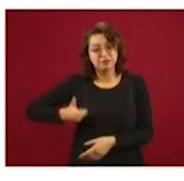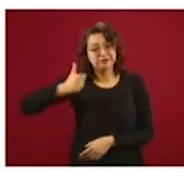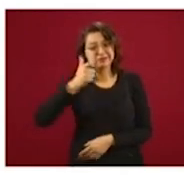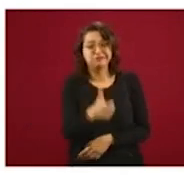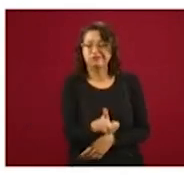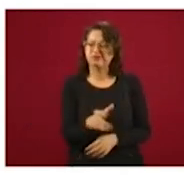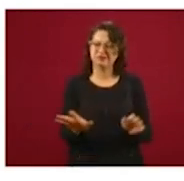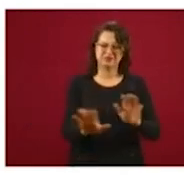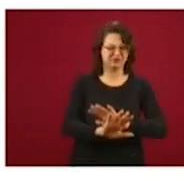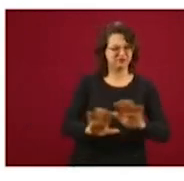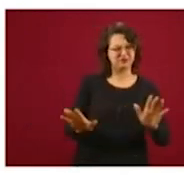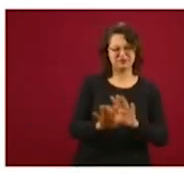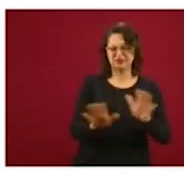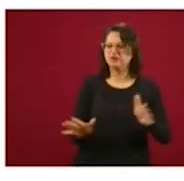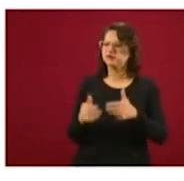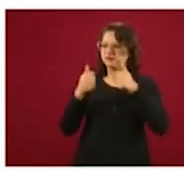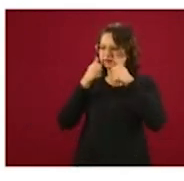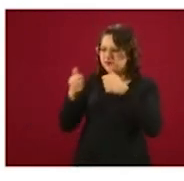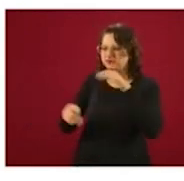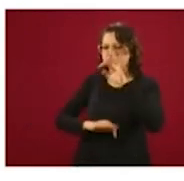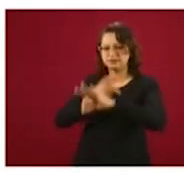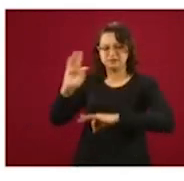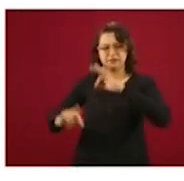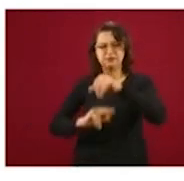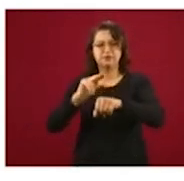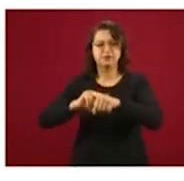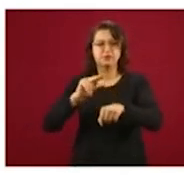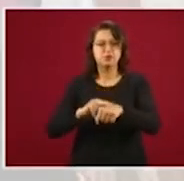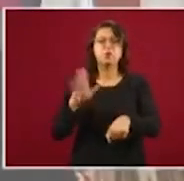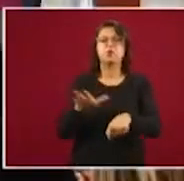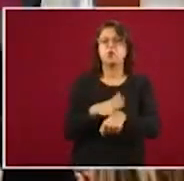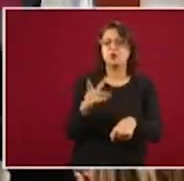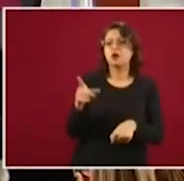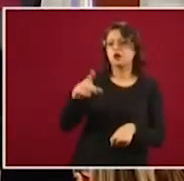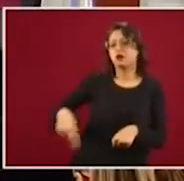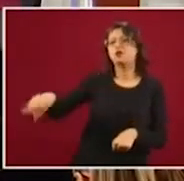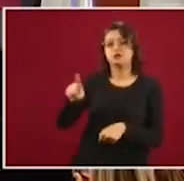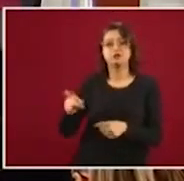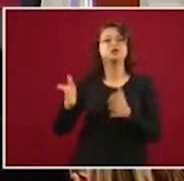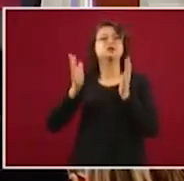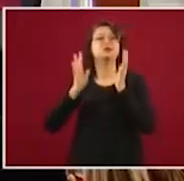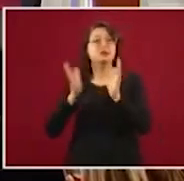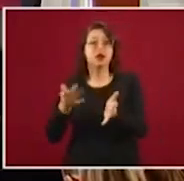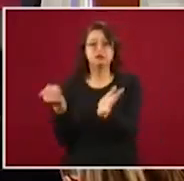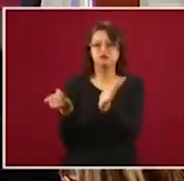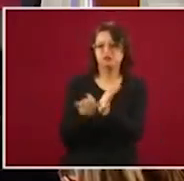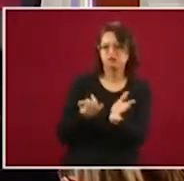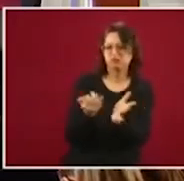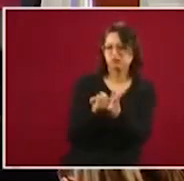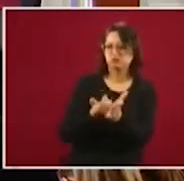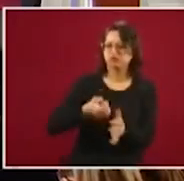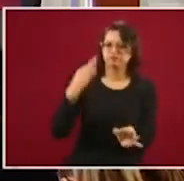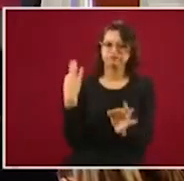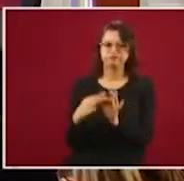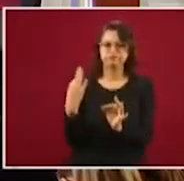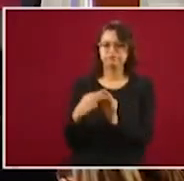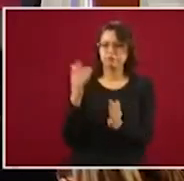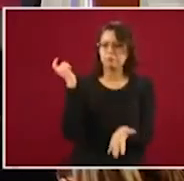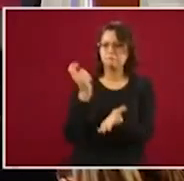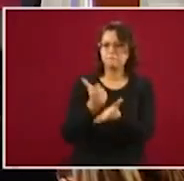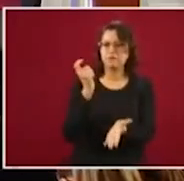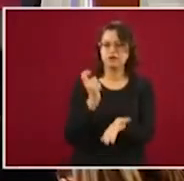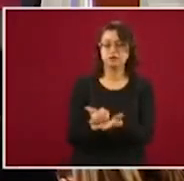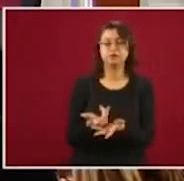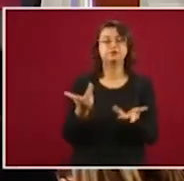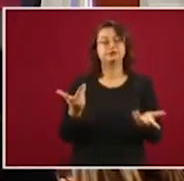en que reciben atención, cuando ya están pagando a través de sus impuestos. Y además, considerando, y lo decimos